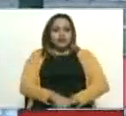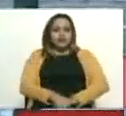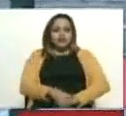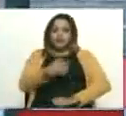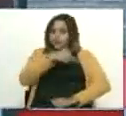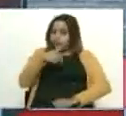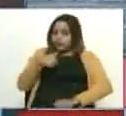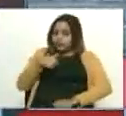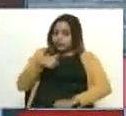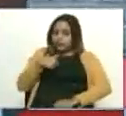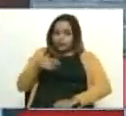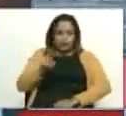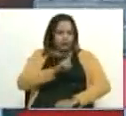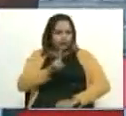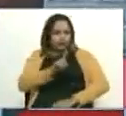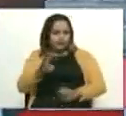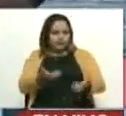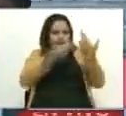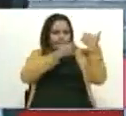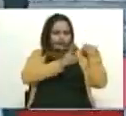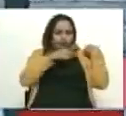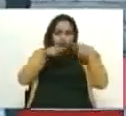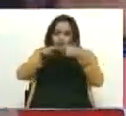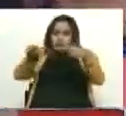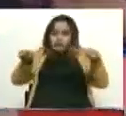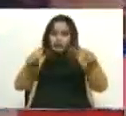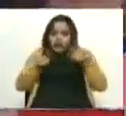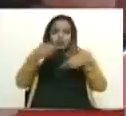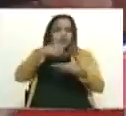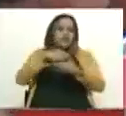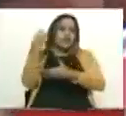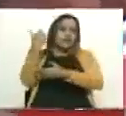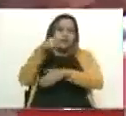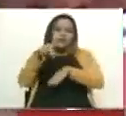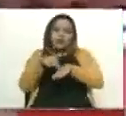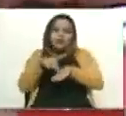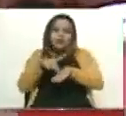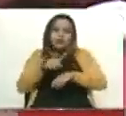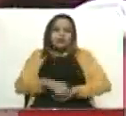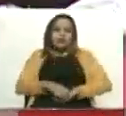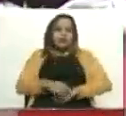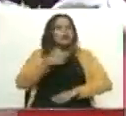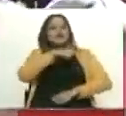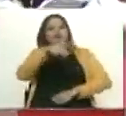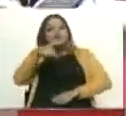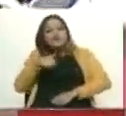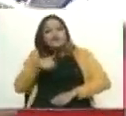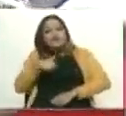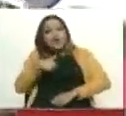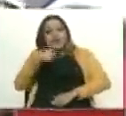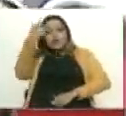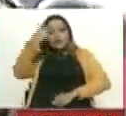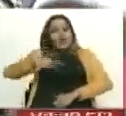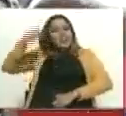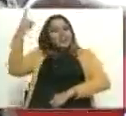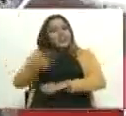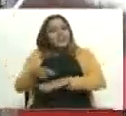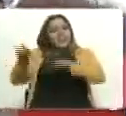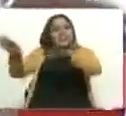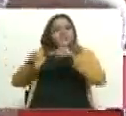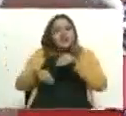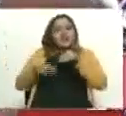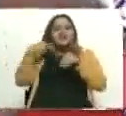no somos los representantes de ustedes en la Asamblea Nacional. Nosotros somos quienes deben obedecer